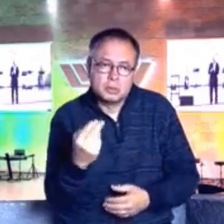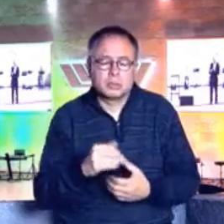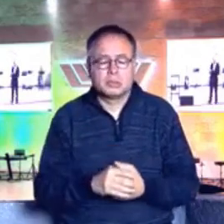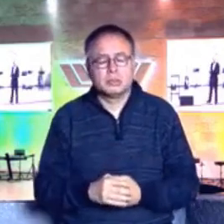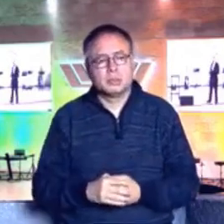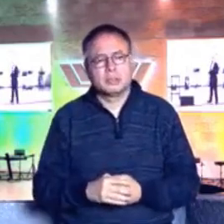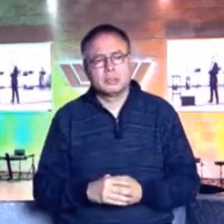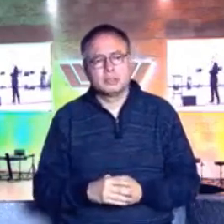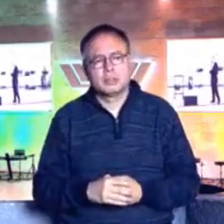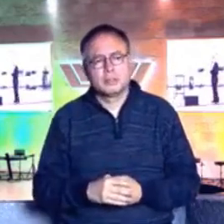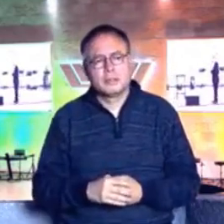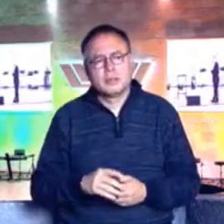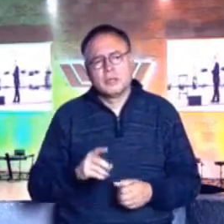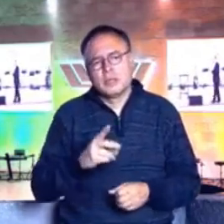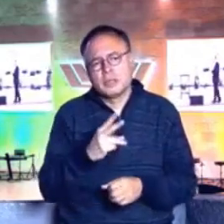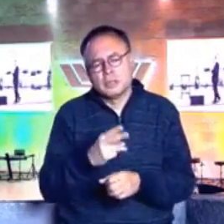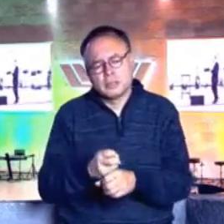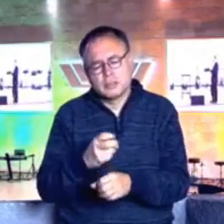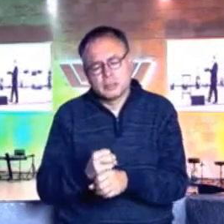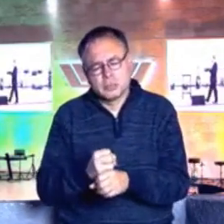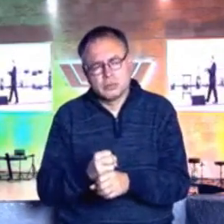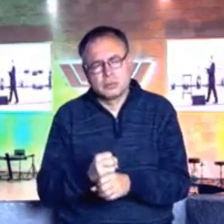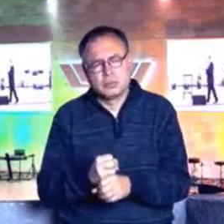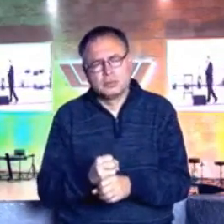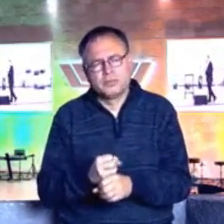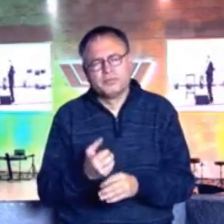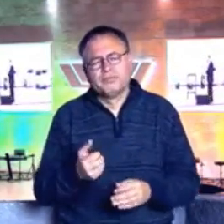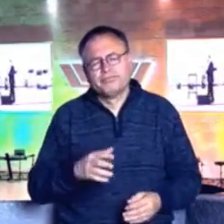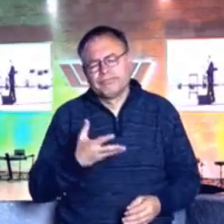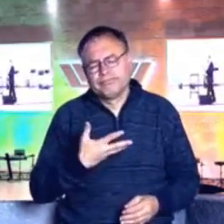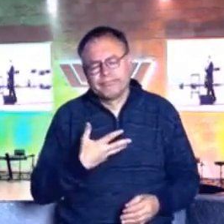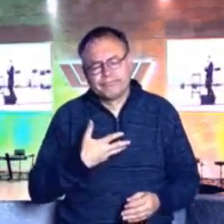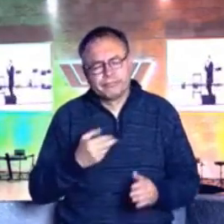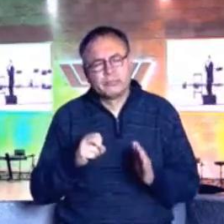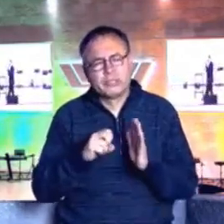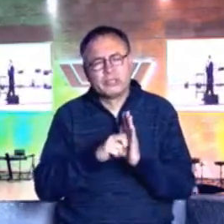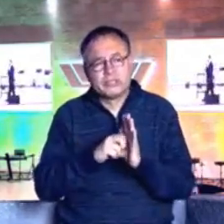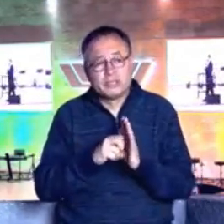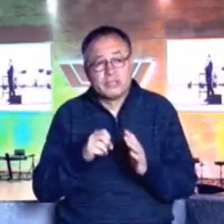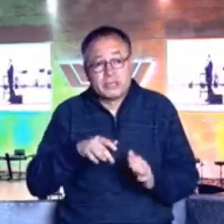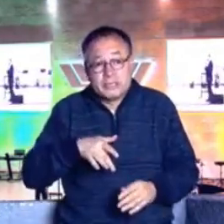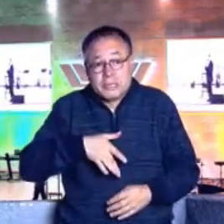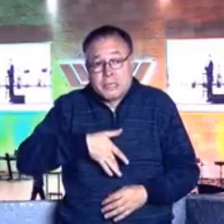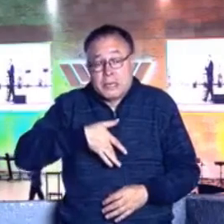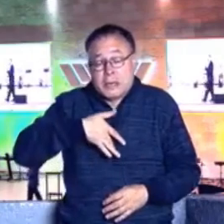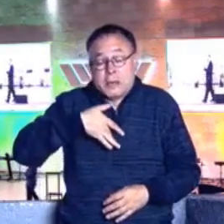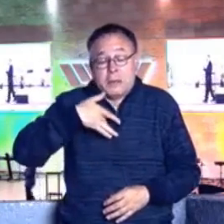lugar tenemos necesidades anímicas emocionales